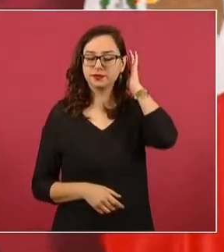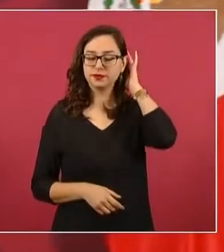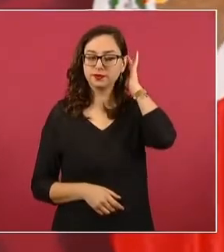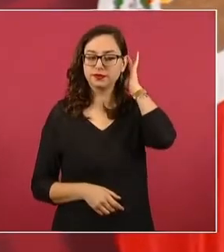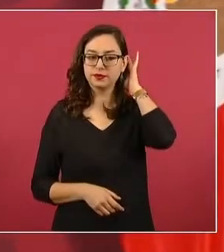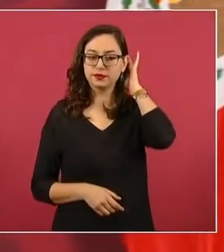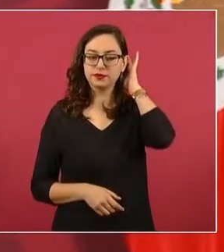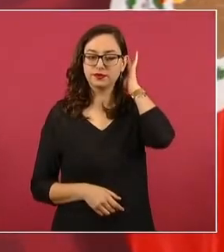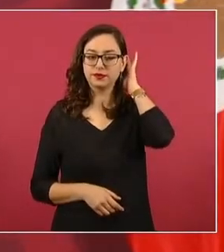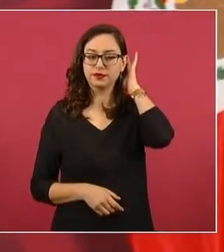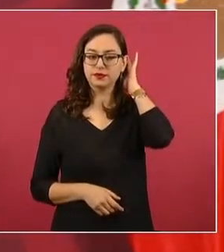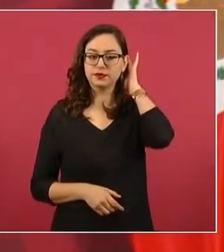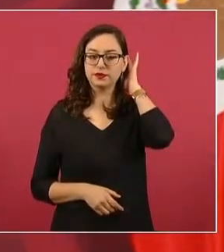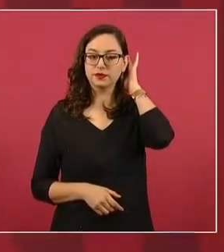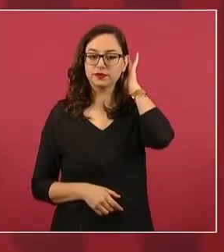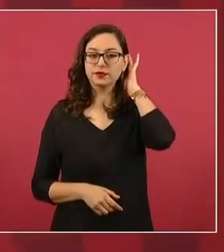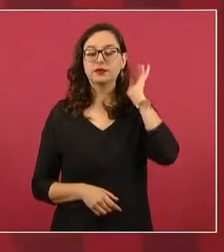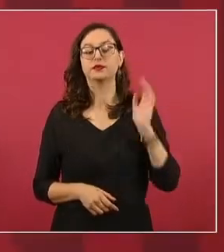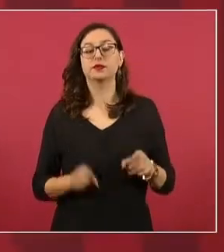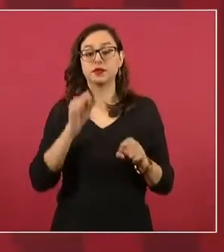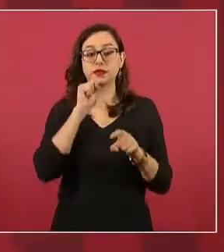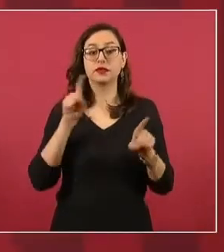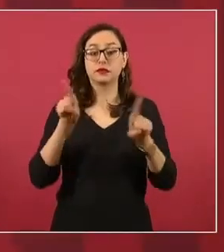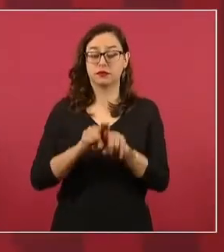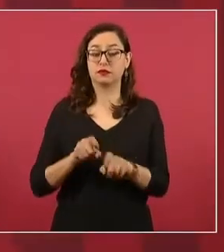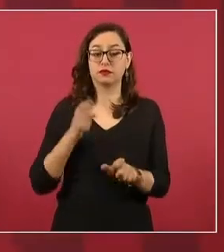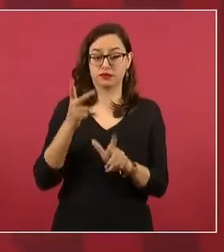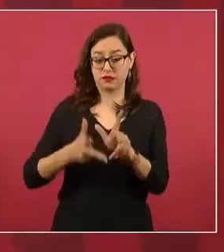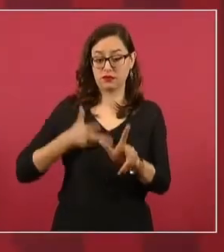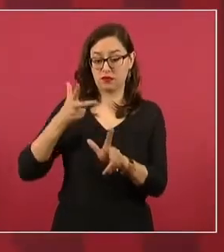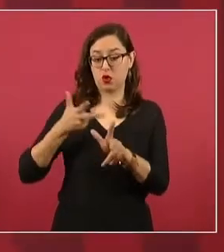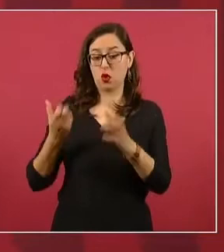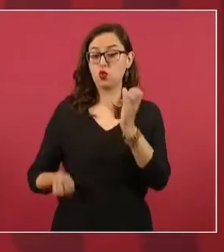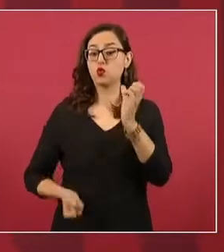la modernización del ferrocarril